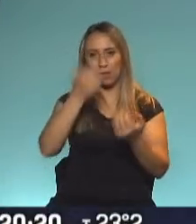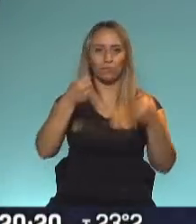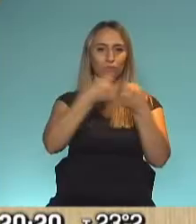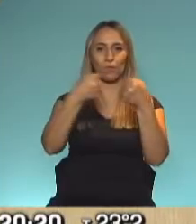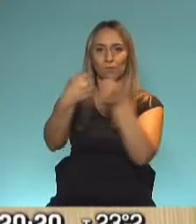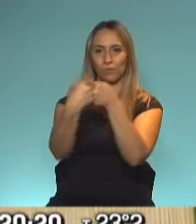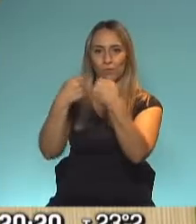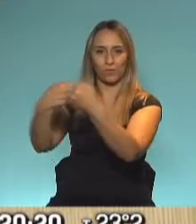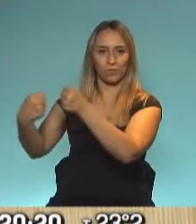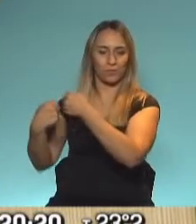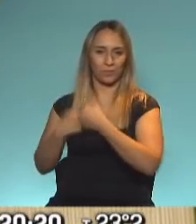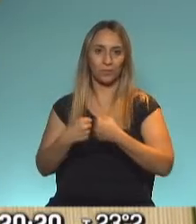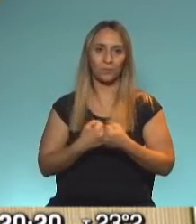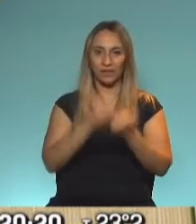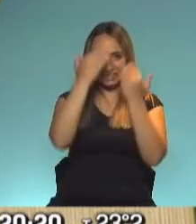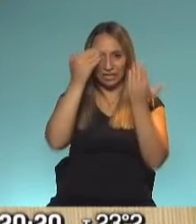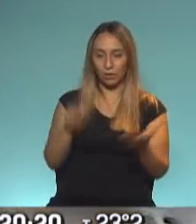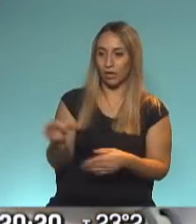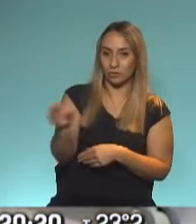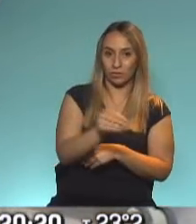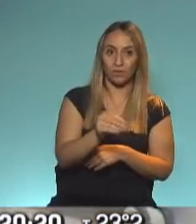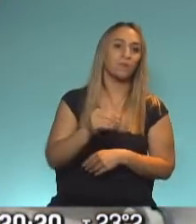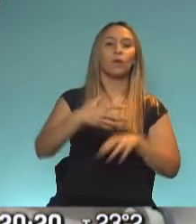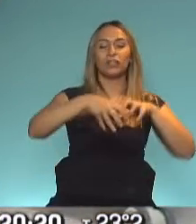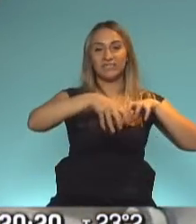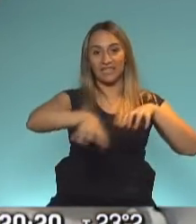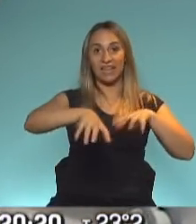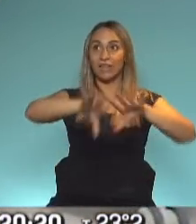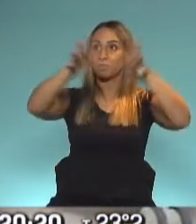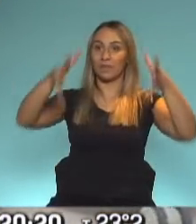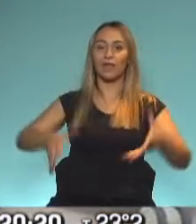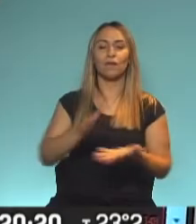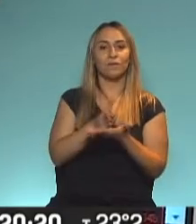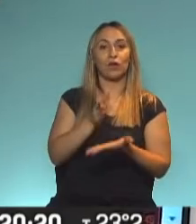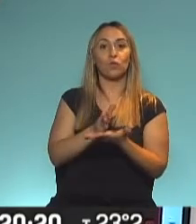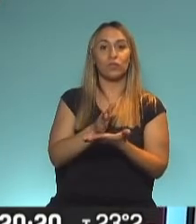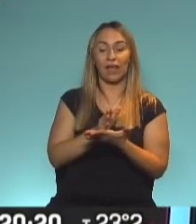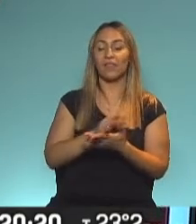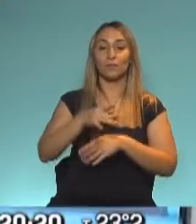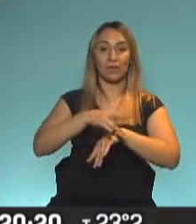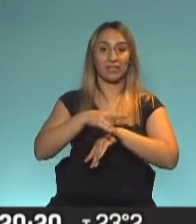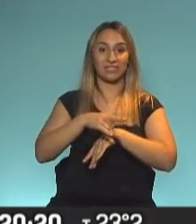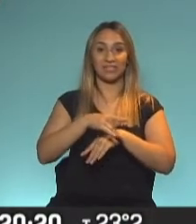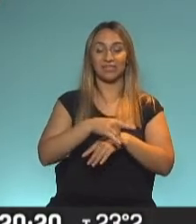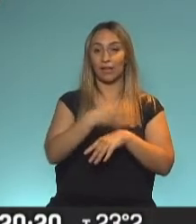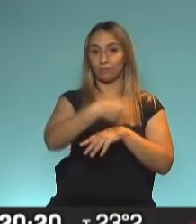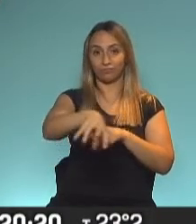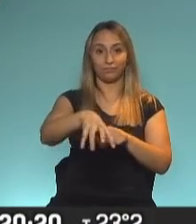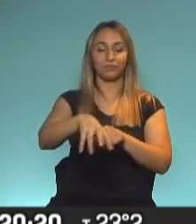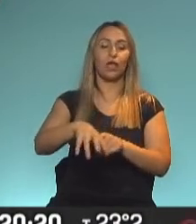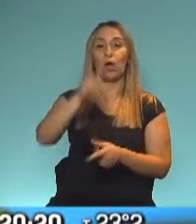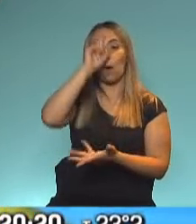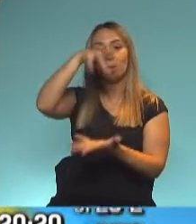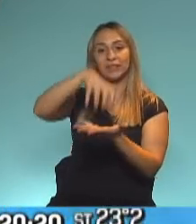trabajadores de este hospital oncológico, donde además funciona la sede de la Facultad de Medicina de José C. Paz. El Hospital